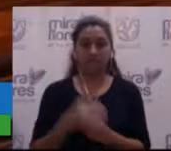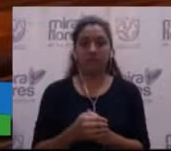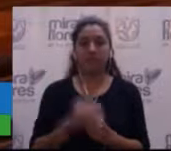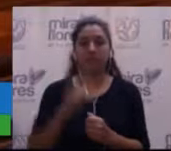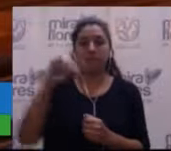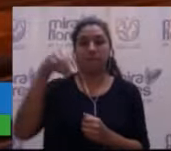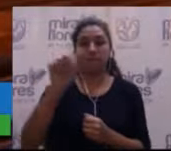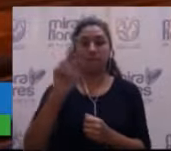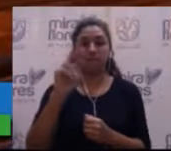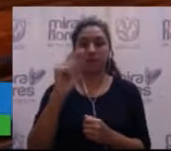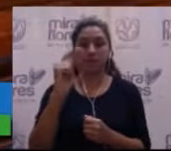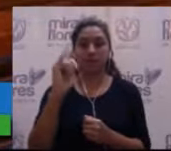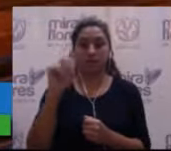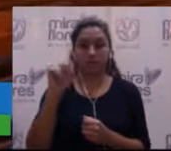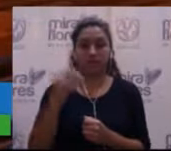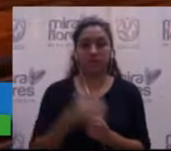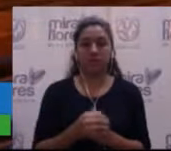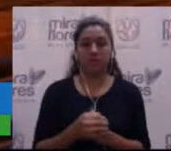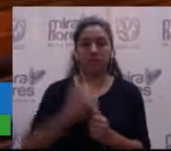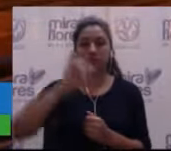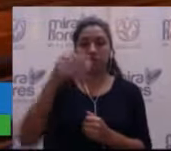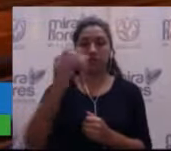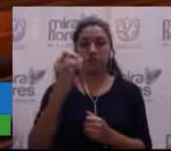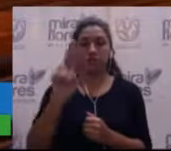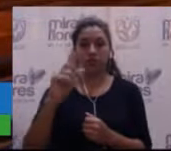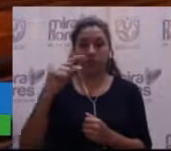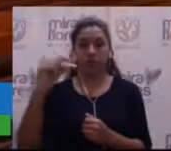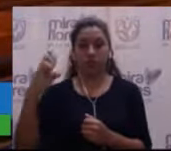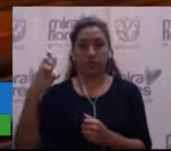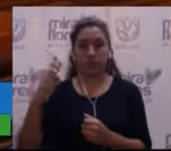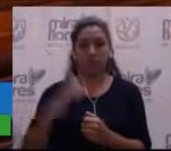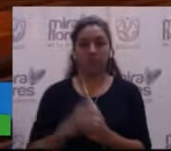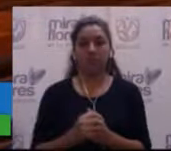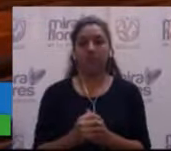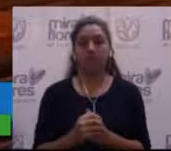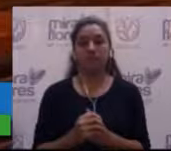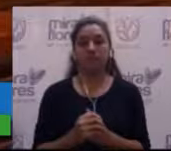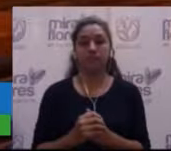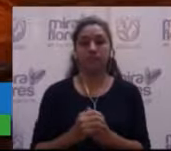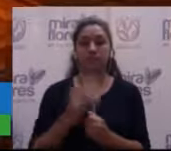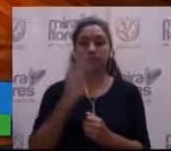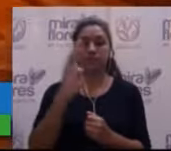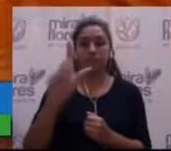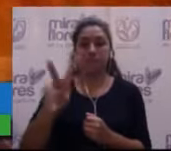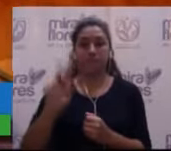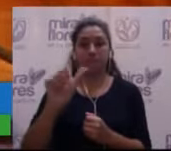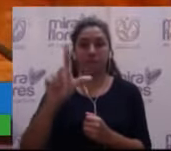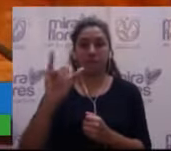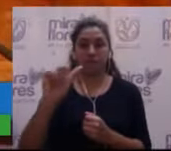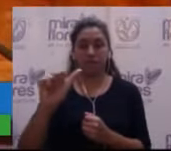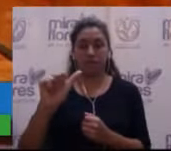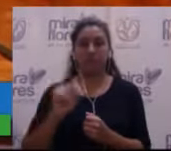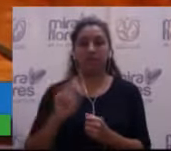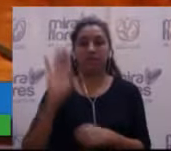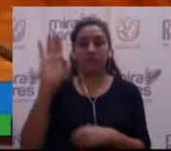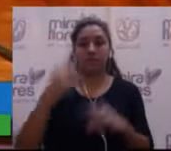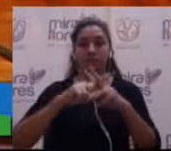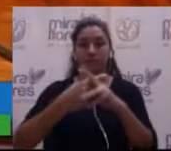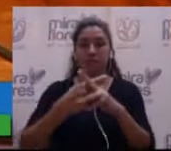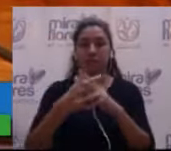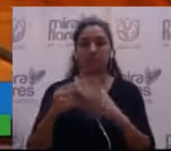Bustamante Castro. Señor Jorge de Albertis González del Riego. Señora Valia Barak Pastor. Hay quórum,